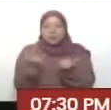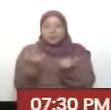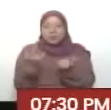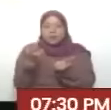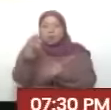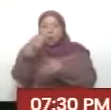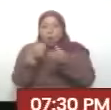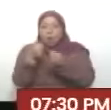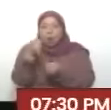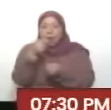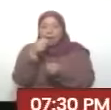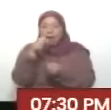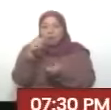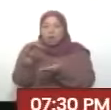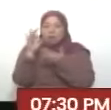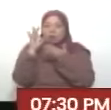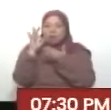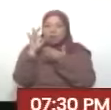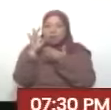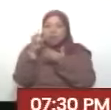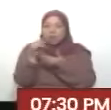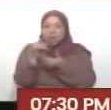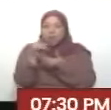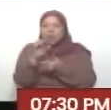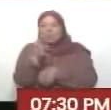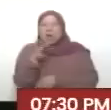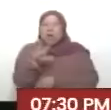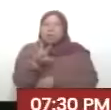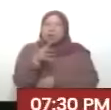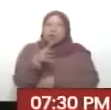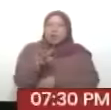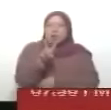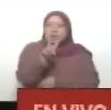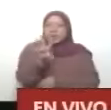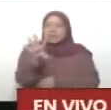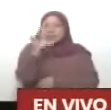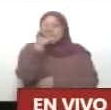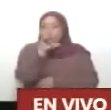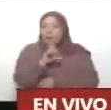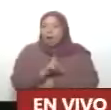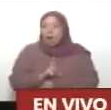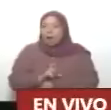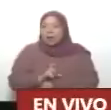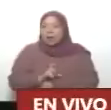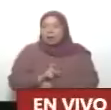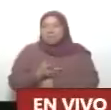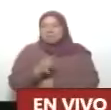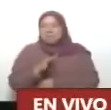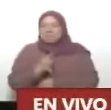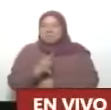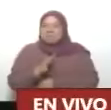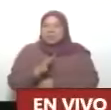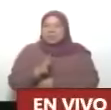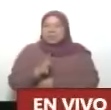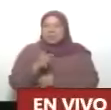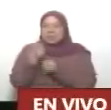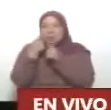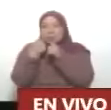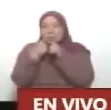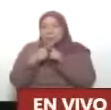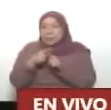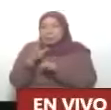colar de Silita. Que tiene por lo menos 25 años. Mínimo. Ah,